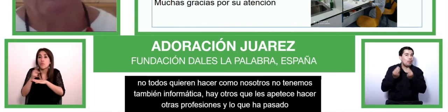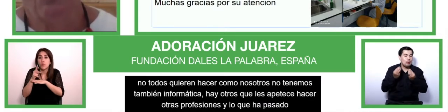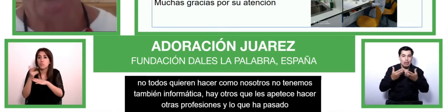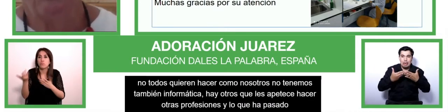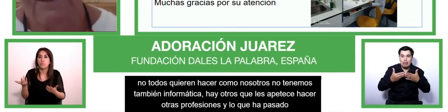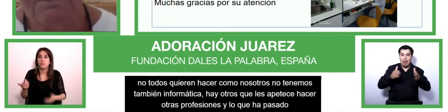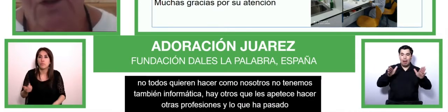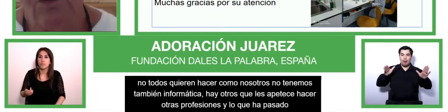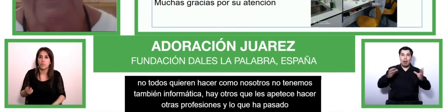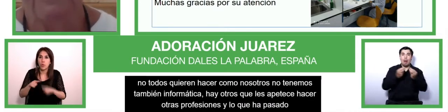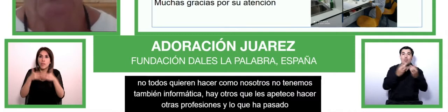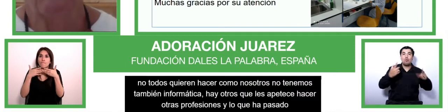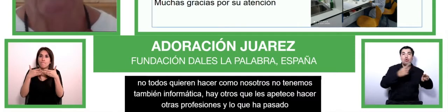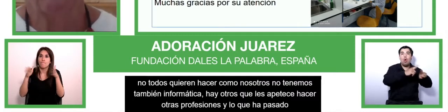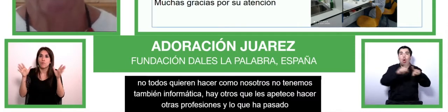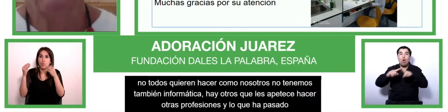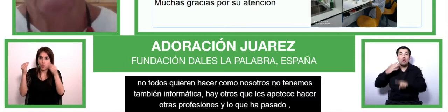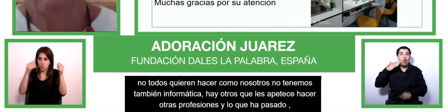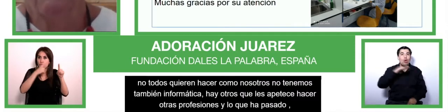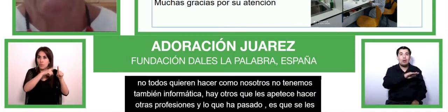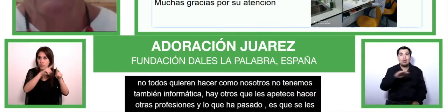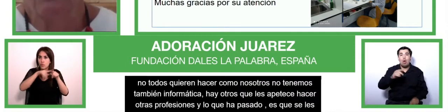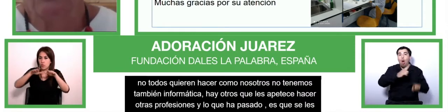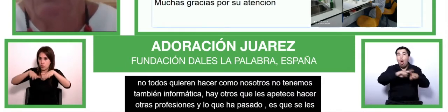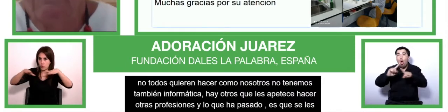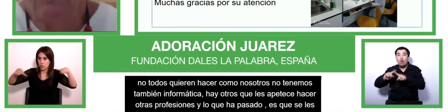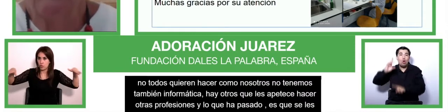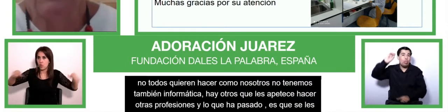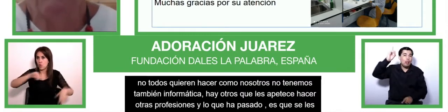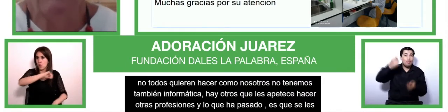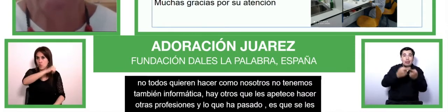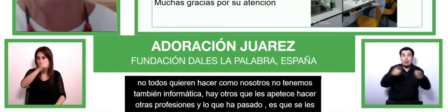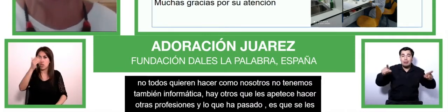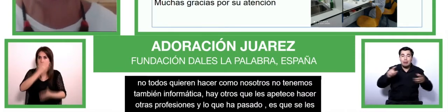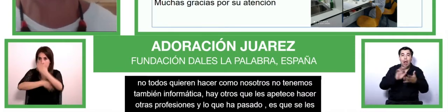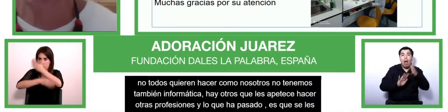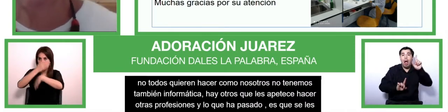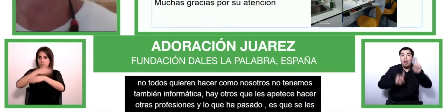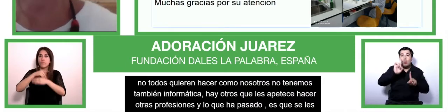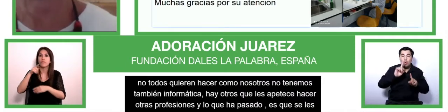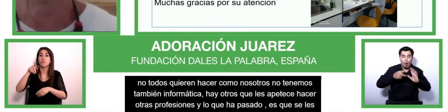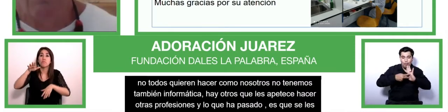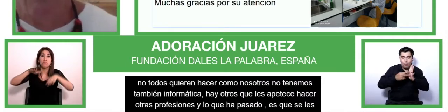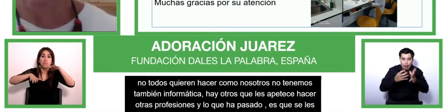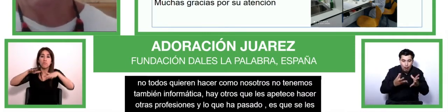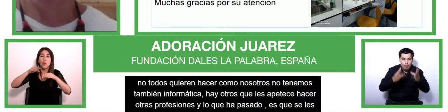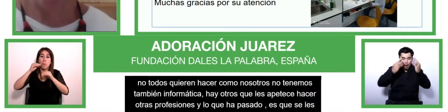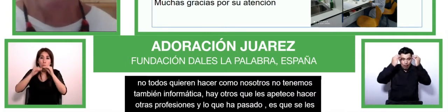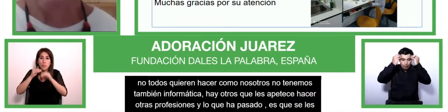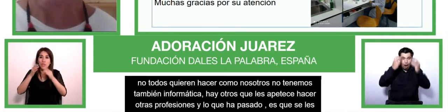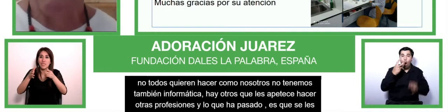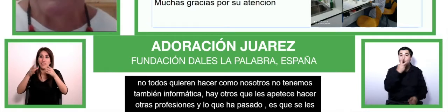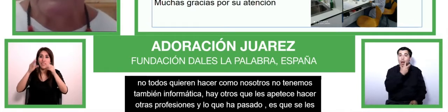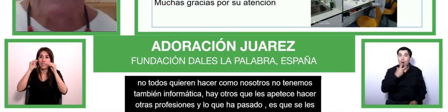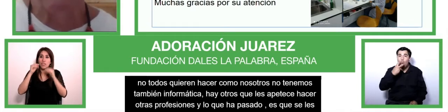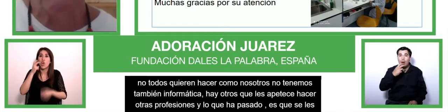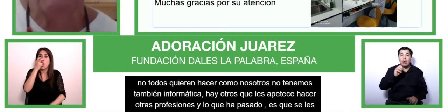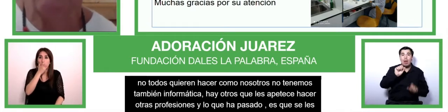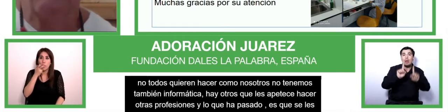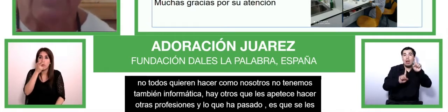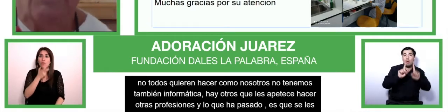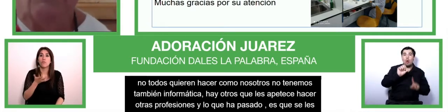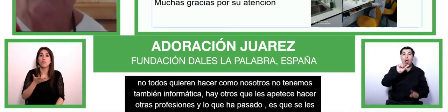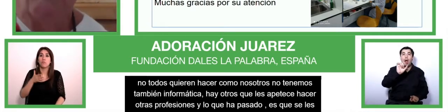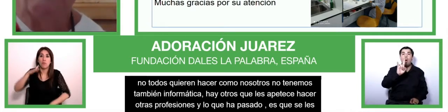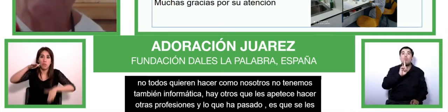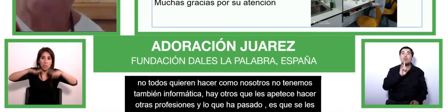muchos niños con otras patologías, como son trastornos específicos del lenguaje o trastornos del desarrollo autismo. Y ahí también estamos haciendo